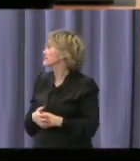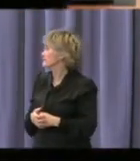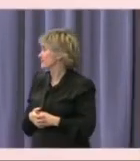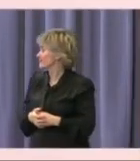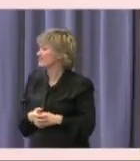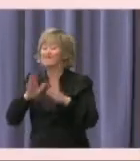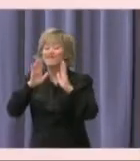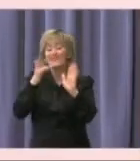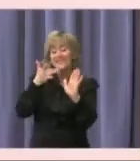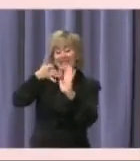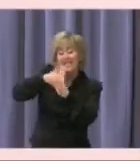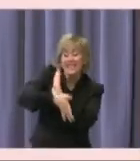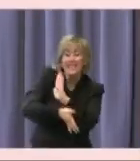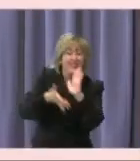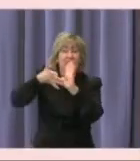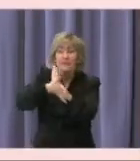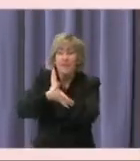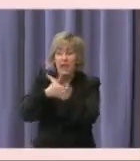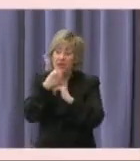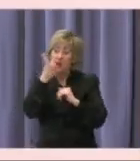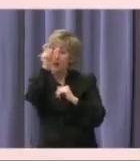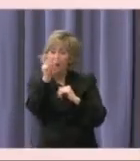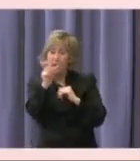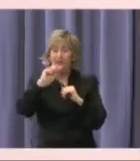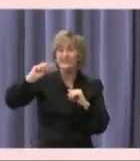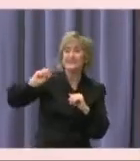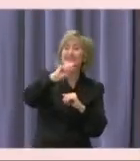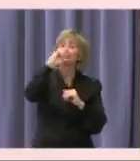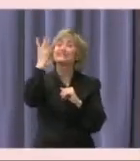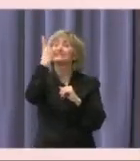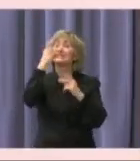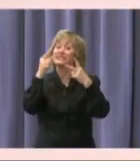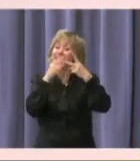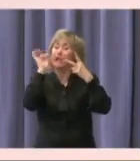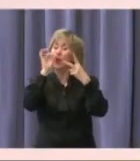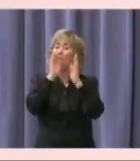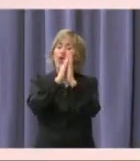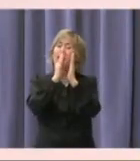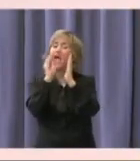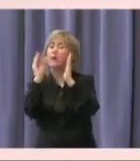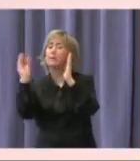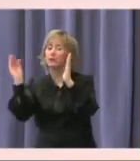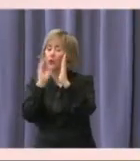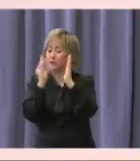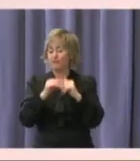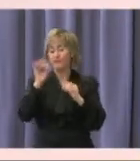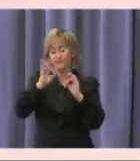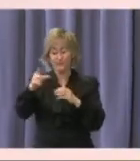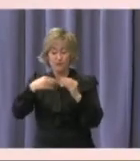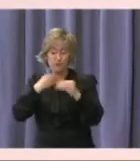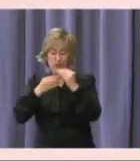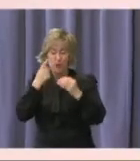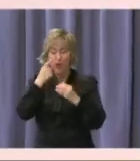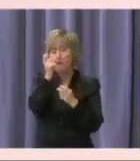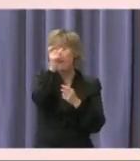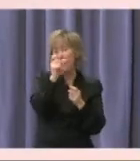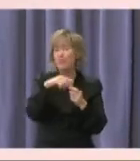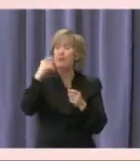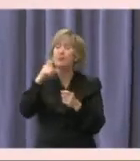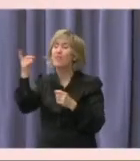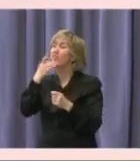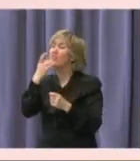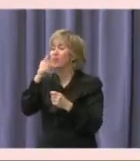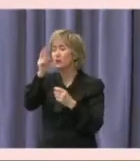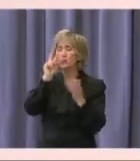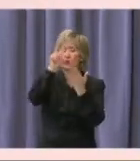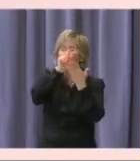El significado de las palabras es el segundo capítulo. He seleccionado una serie de palabras y a través de la búsqueda en el diccionario hay un diálogo entre